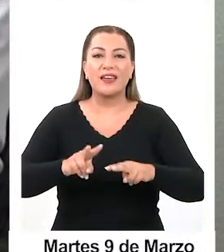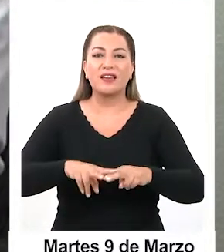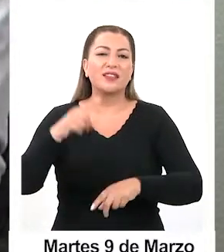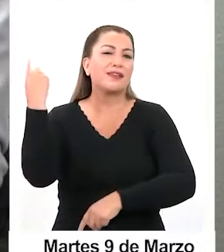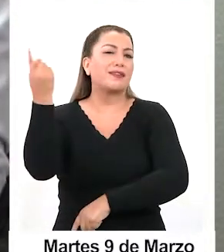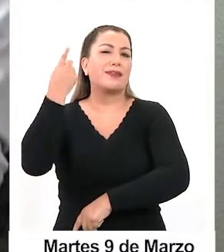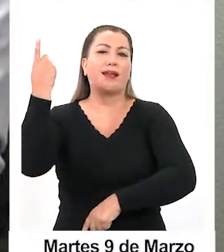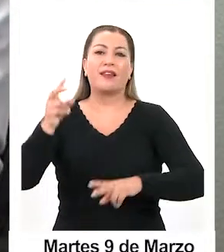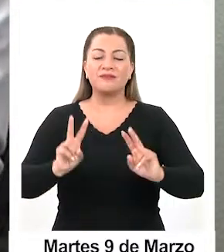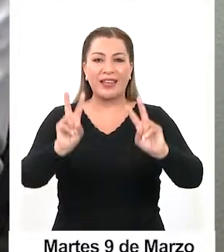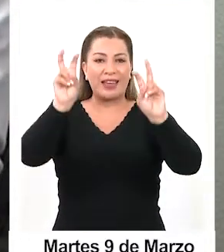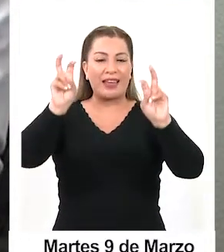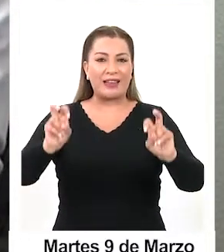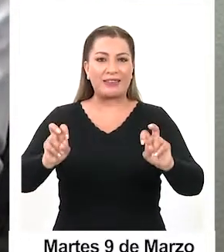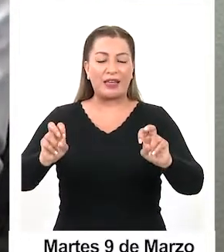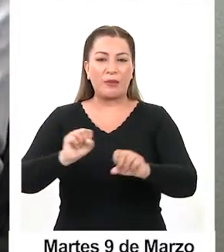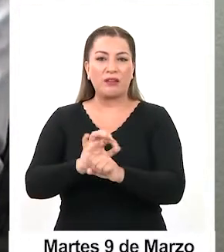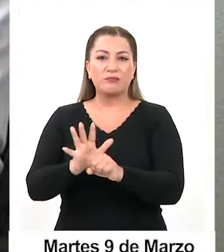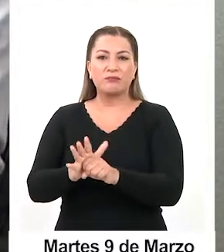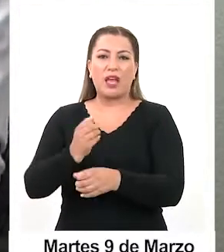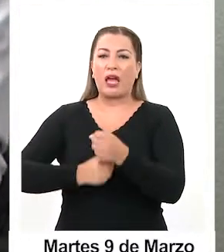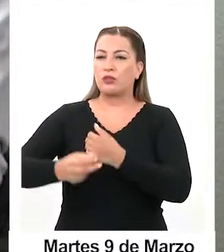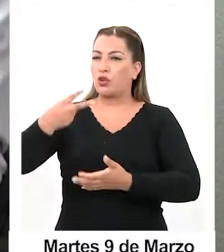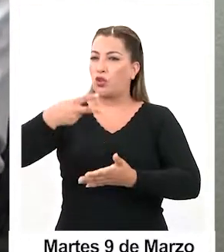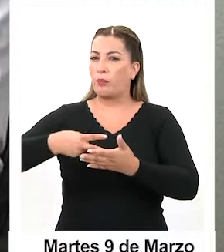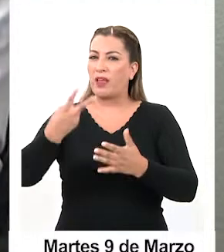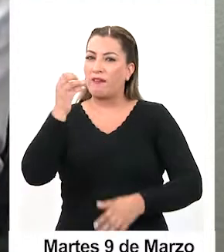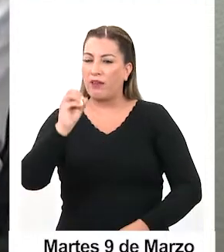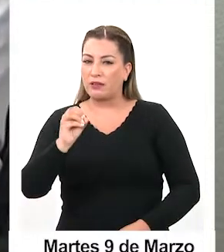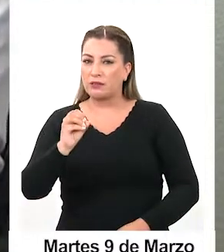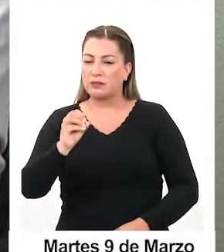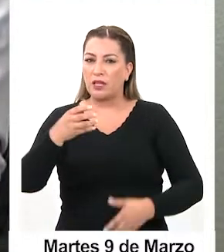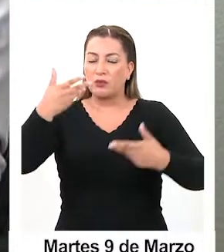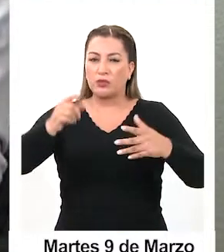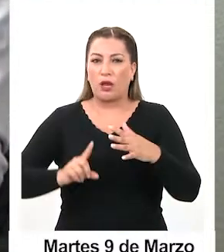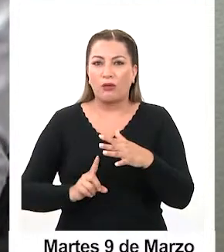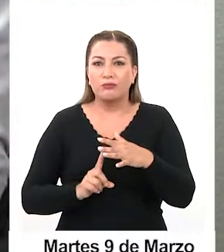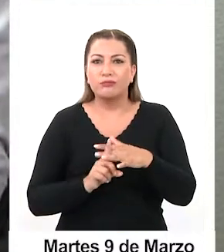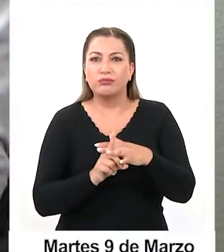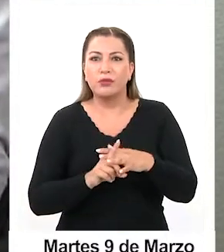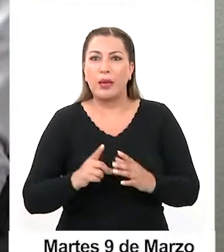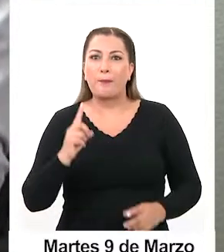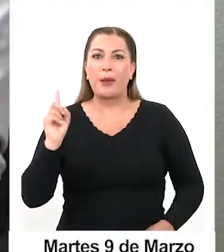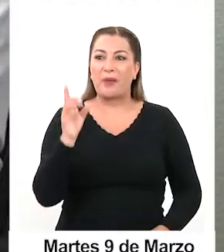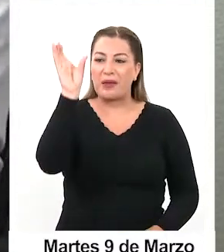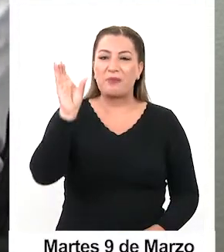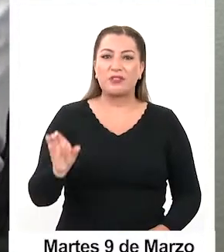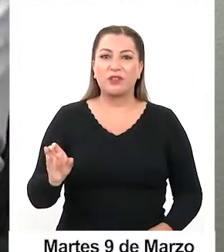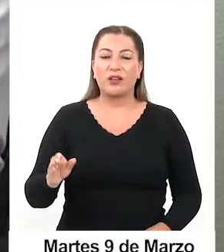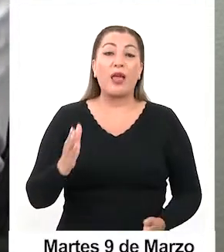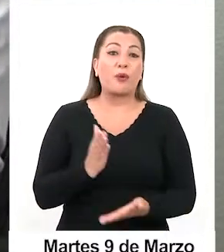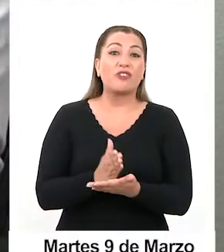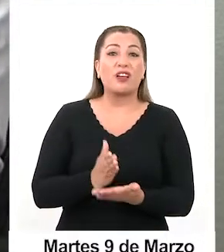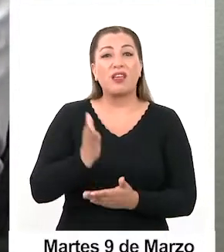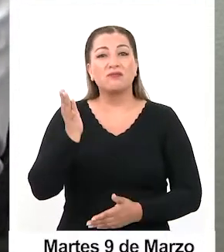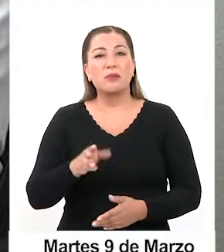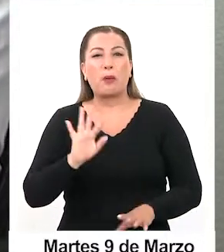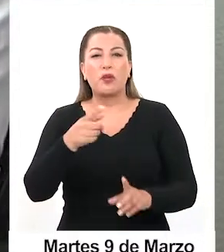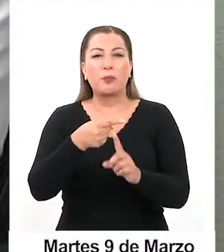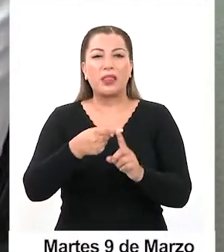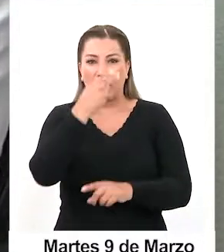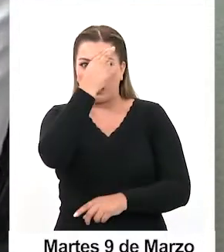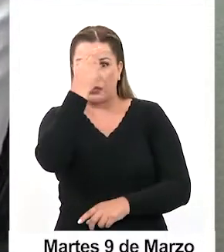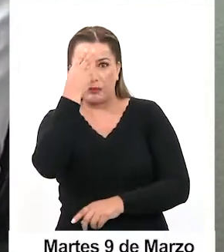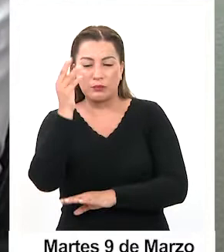lo que fue la pandemia desde 2020, ya cuando se presentaron los primeros casos, también cuando se suspendieron las clases a mediados de marzo?